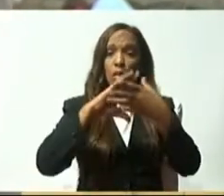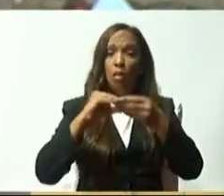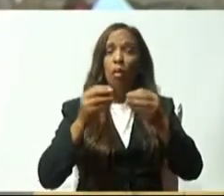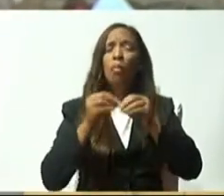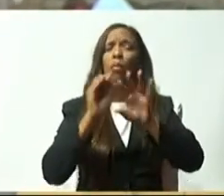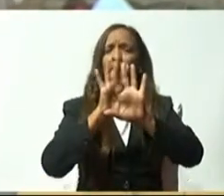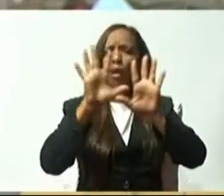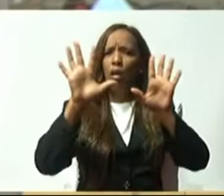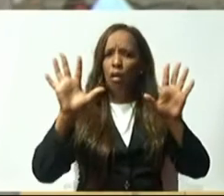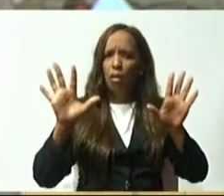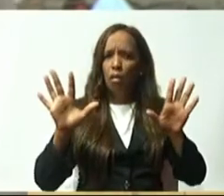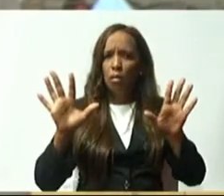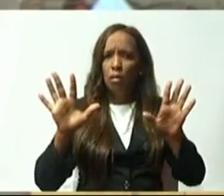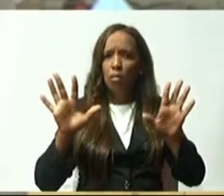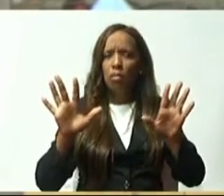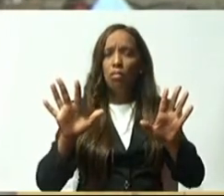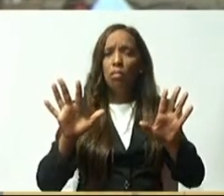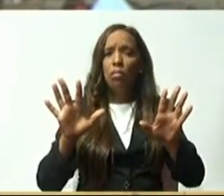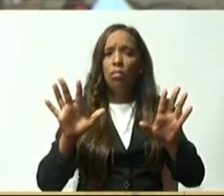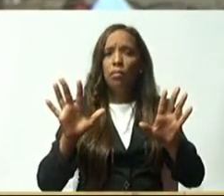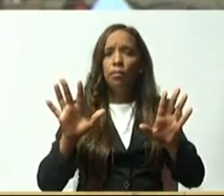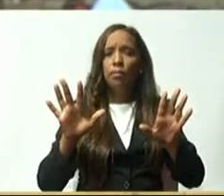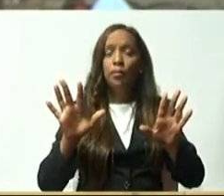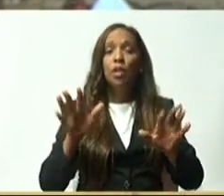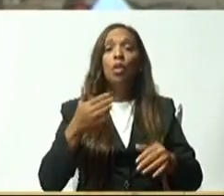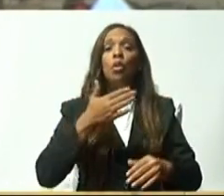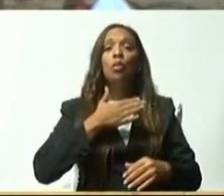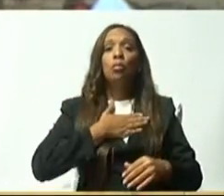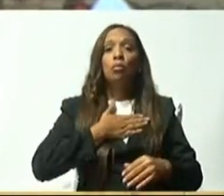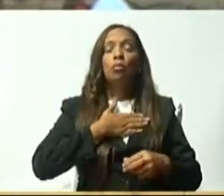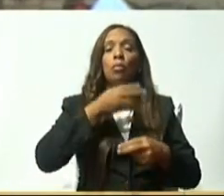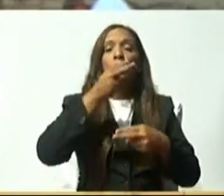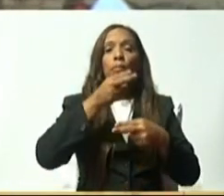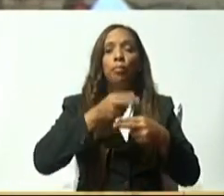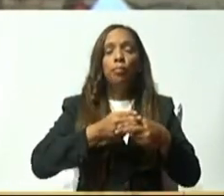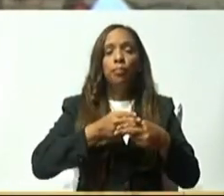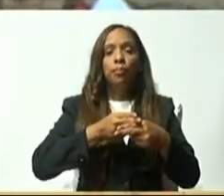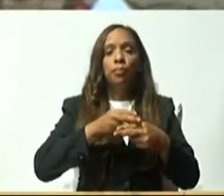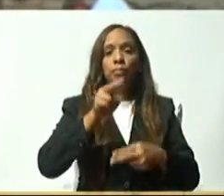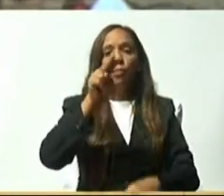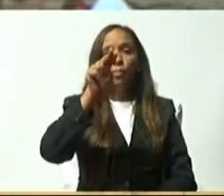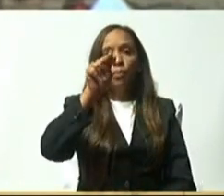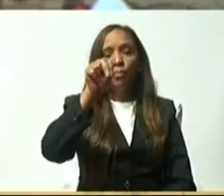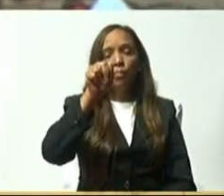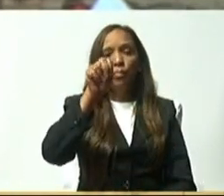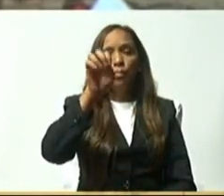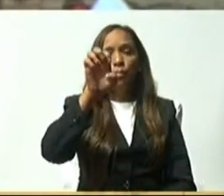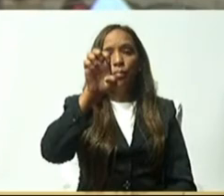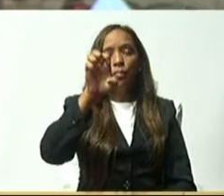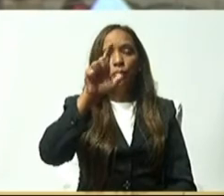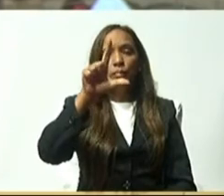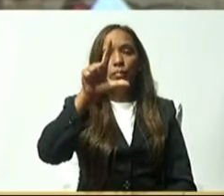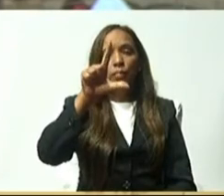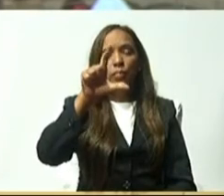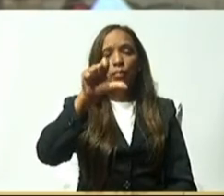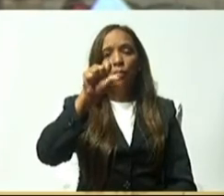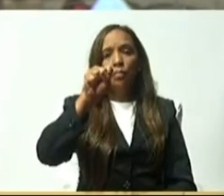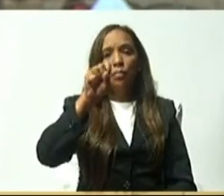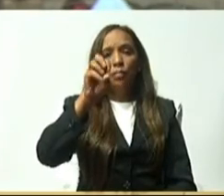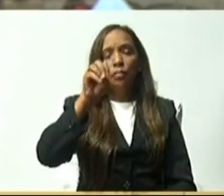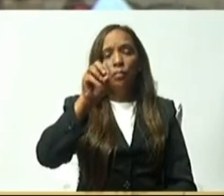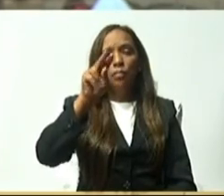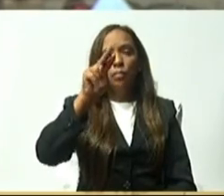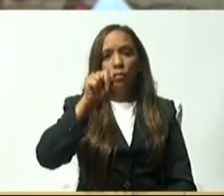Quien habla es el ciudadano Nelson Rafael Marmolejos Gil, diputado de la provincia de Santiago